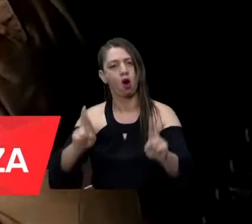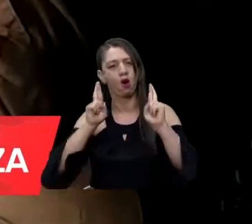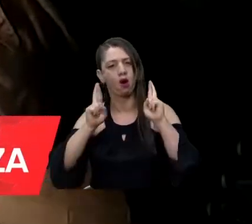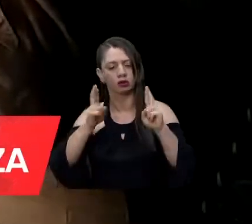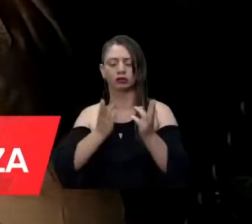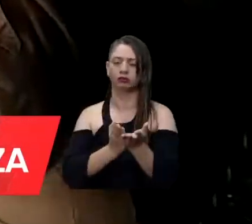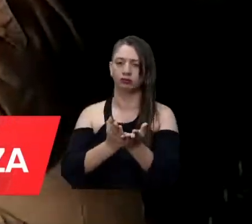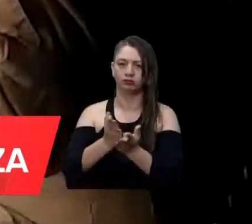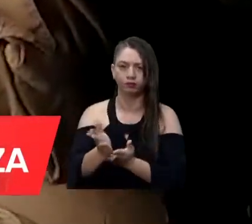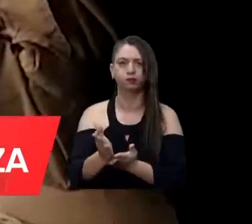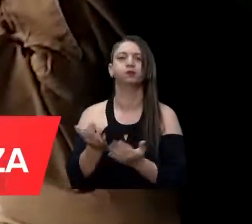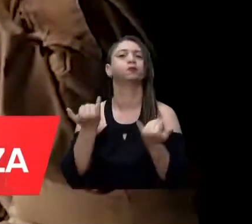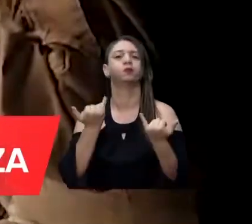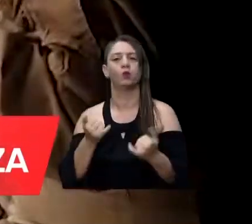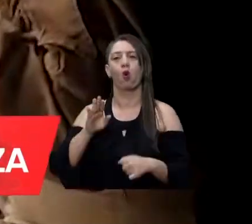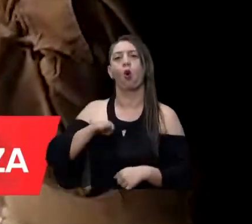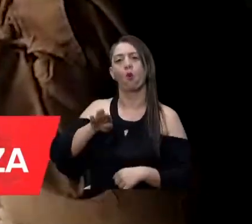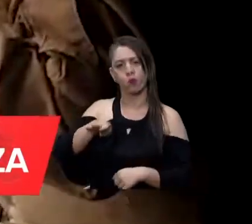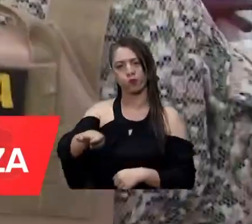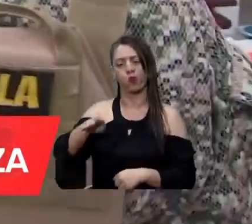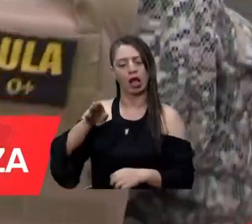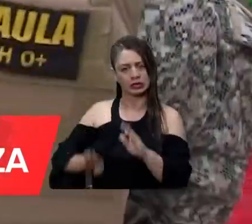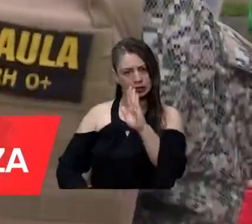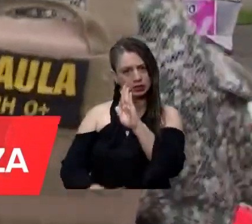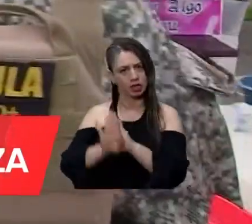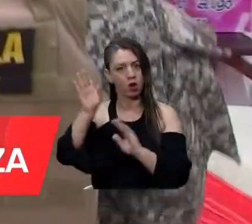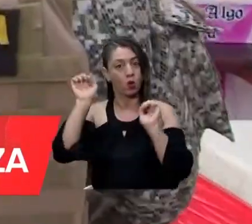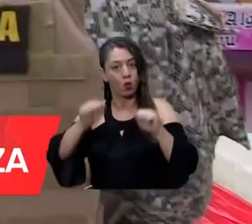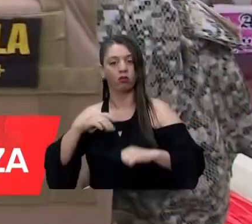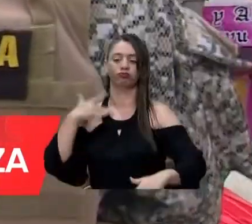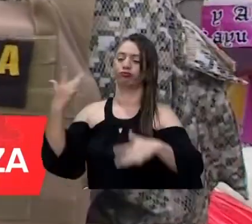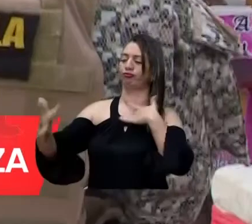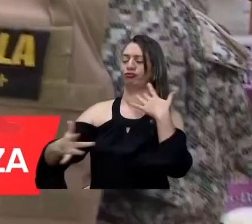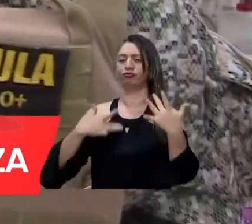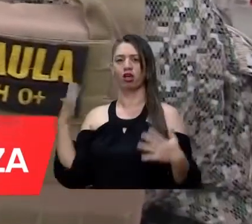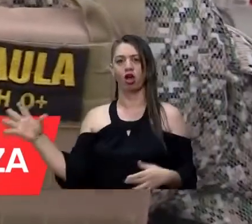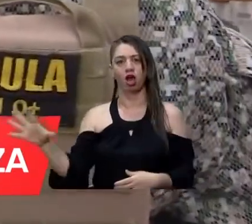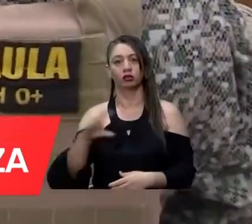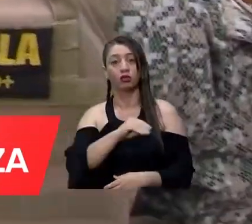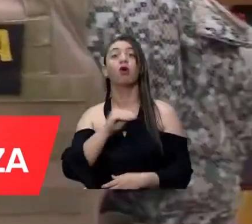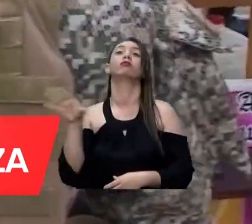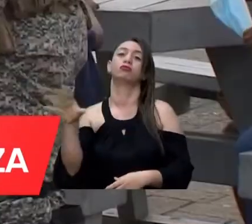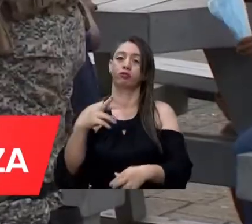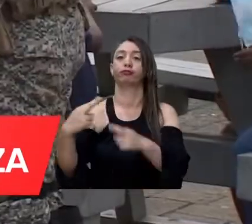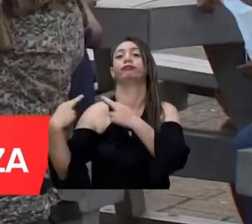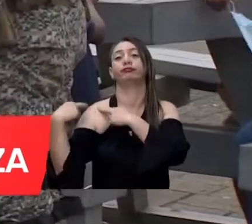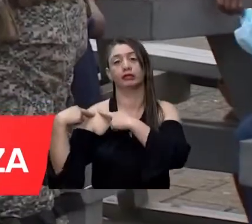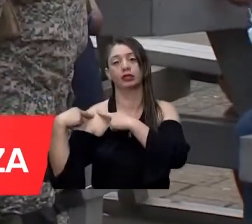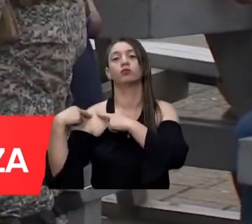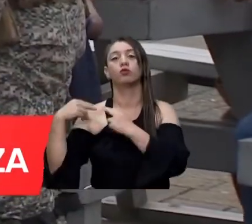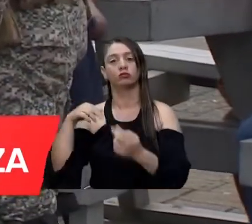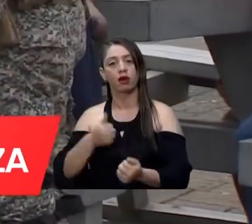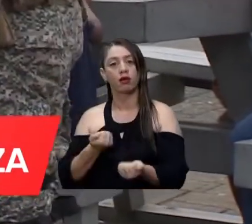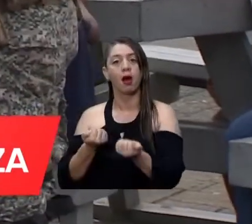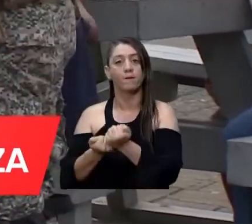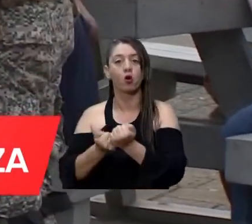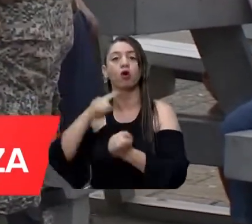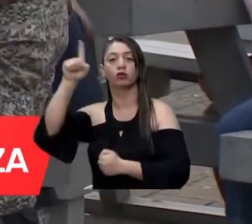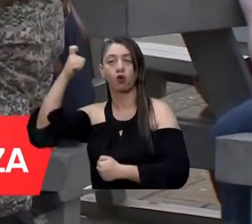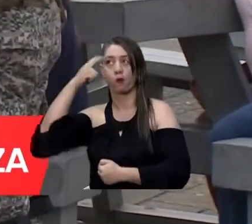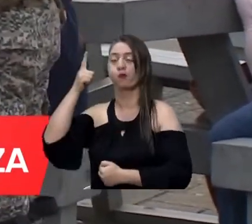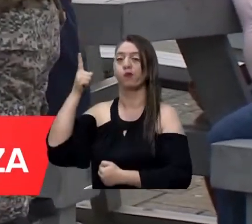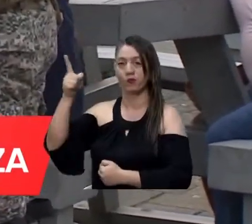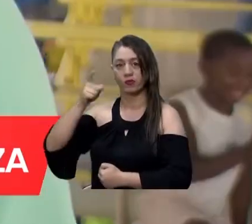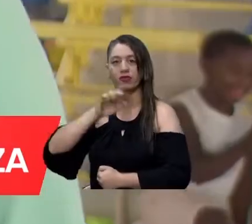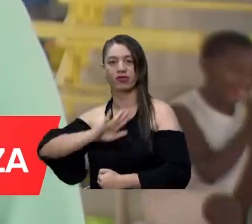así sea. Así sea, hay Buenaventura hacia adelante, que podamos disfrutar todos, pero todos tenemos que poner de nuestra parte también, desde el gobierno nacional, el